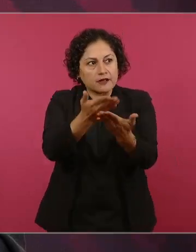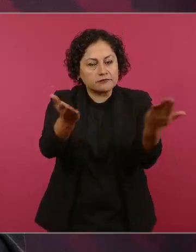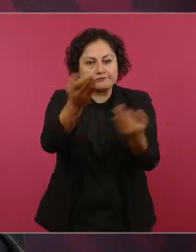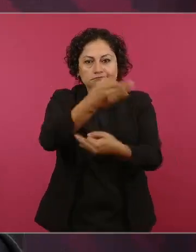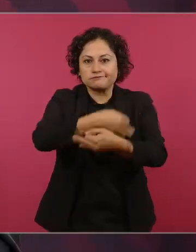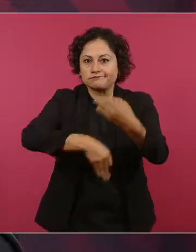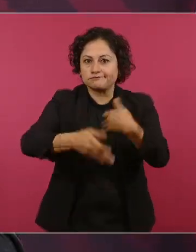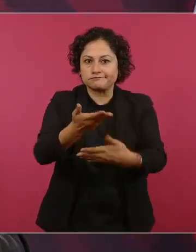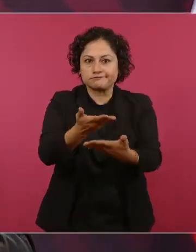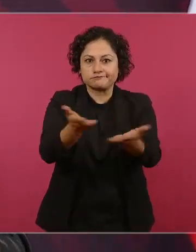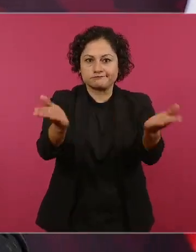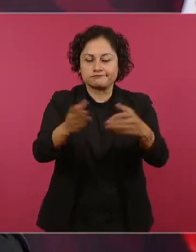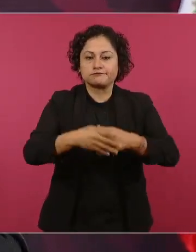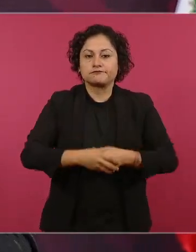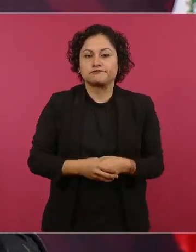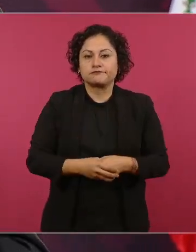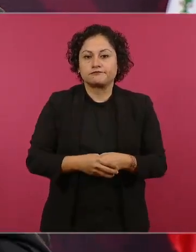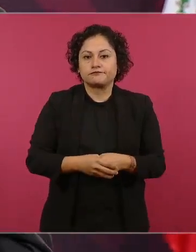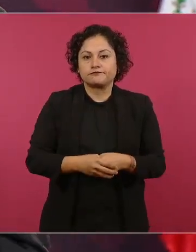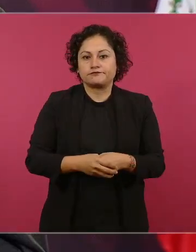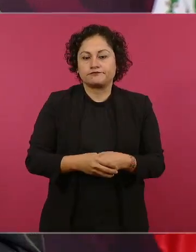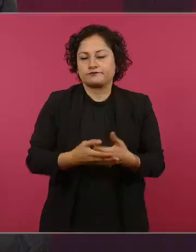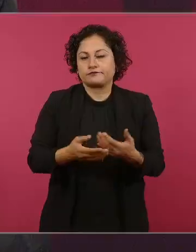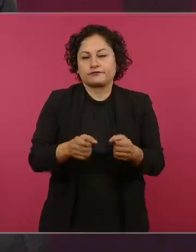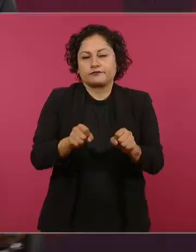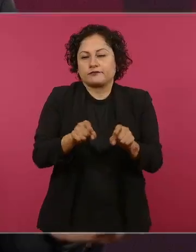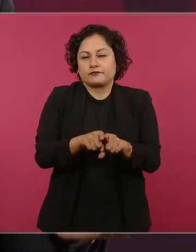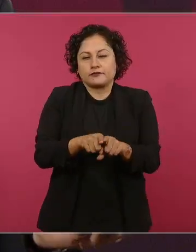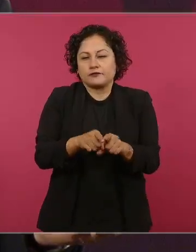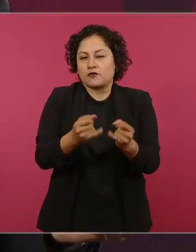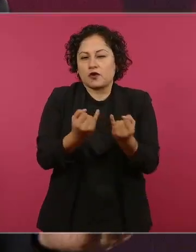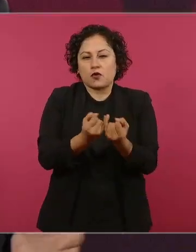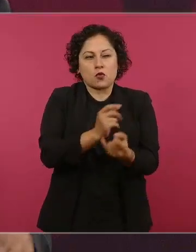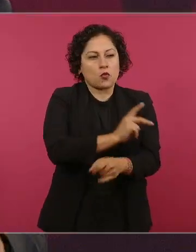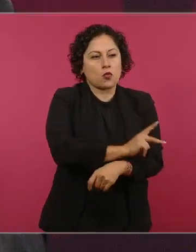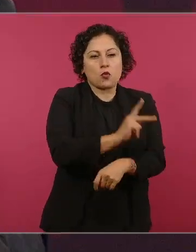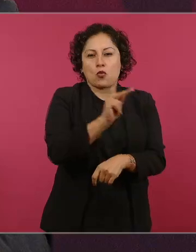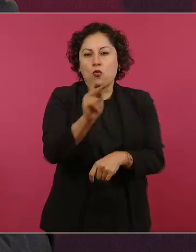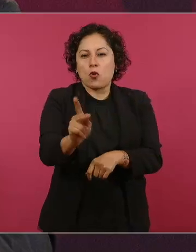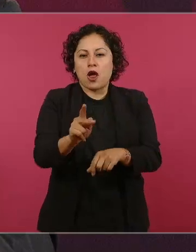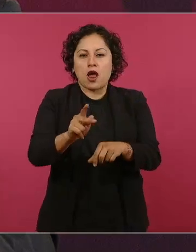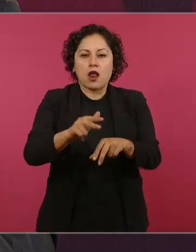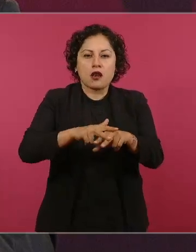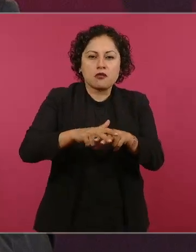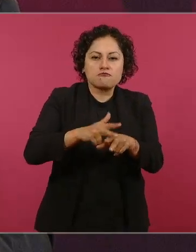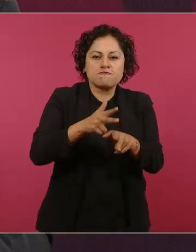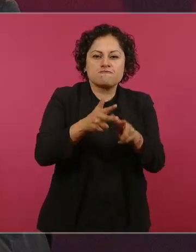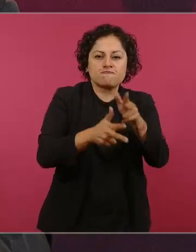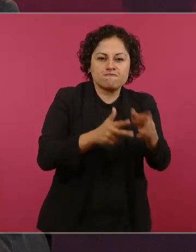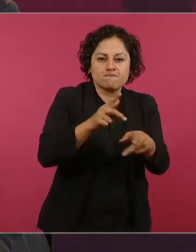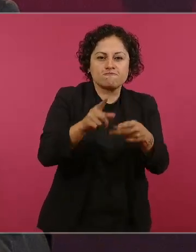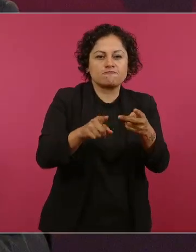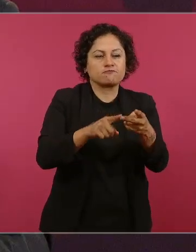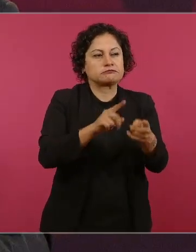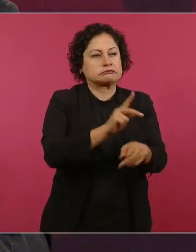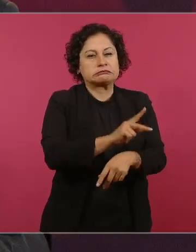Se privatizaron los ferrocarriles, se privatizaron los bancos, se privatizaron